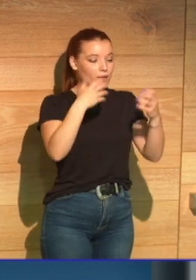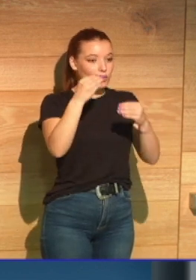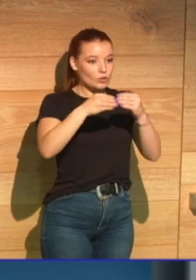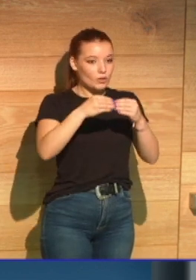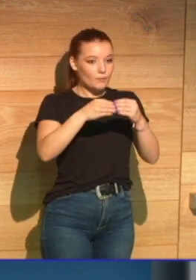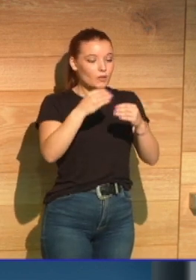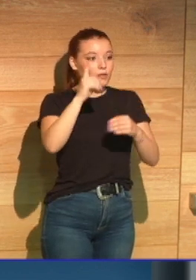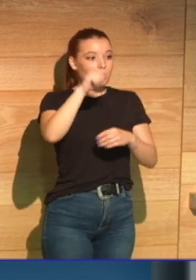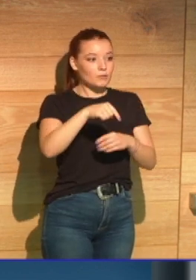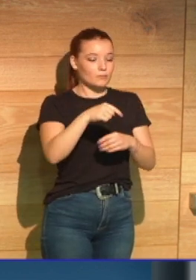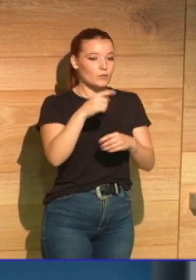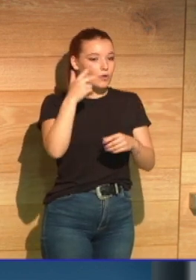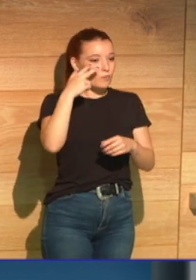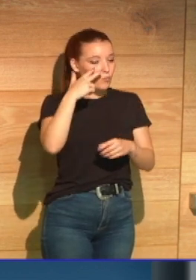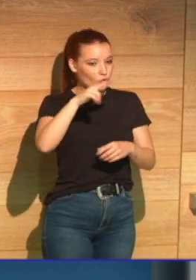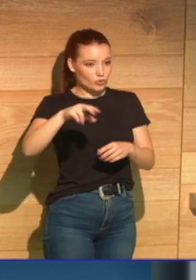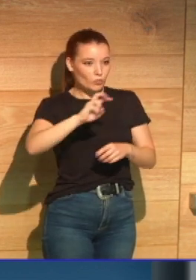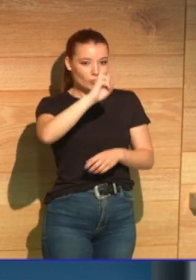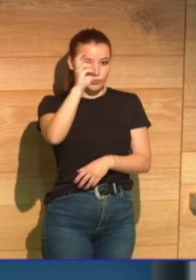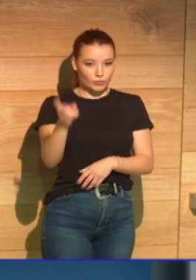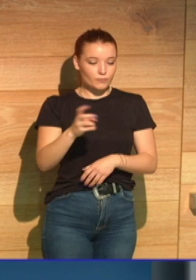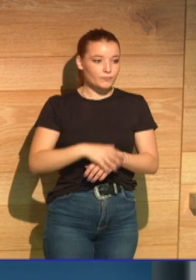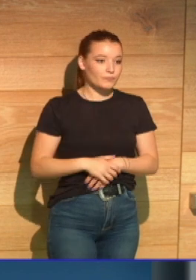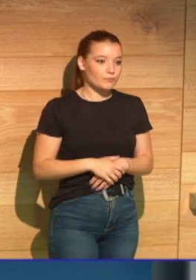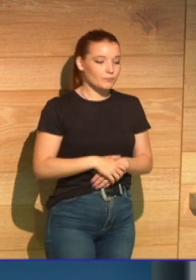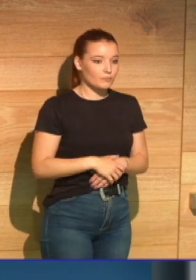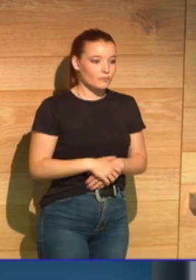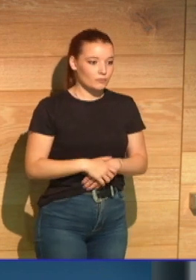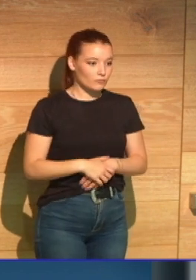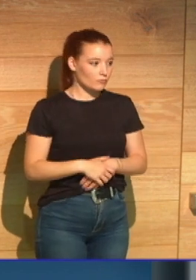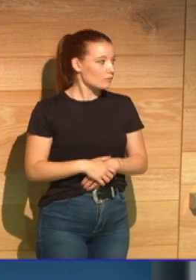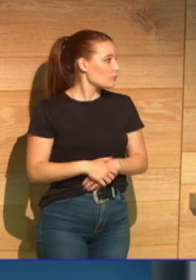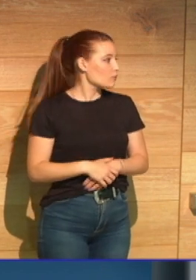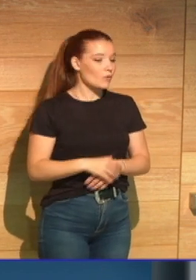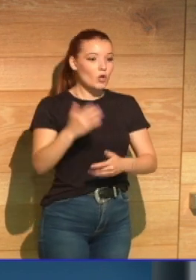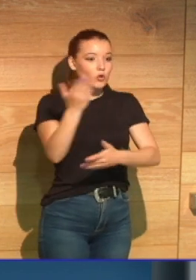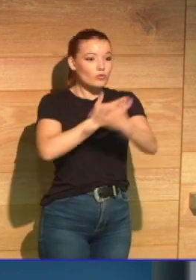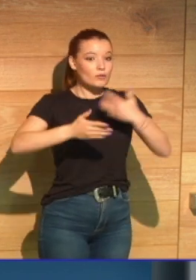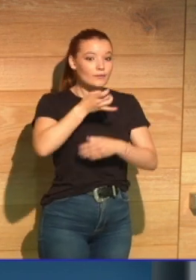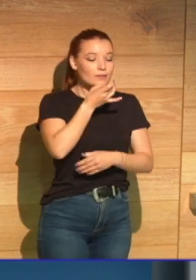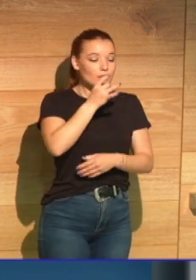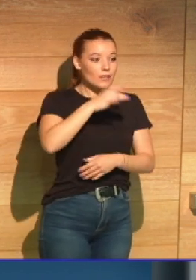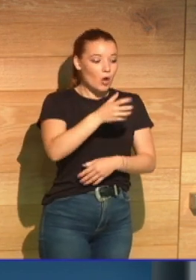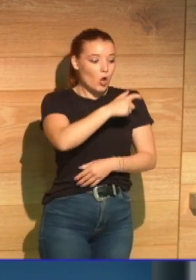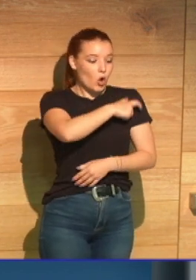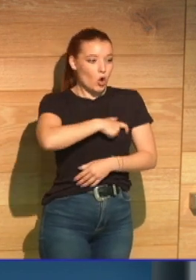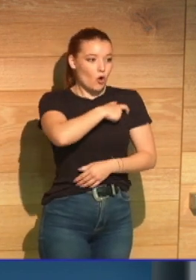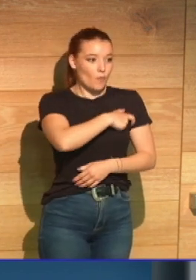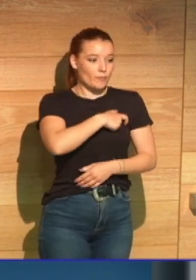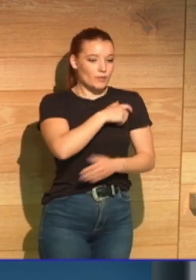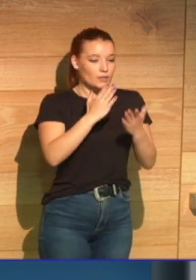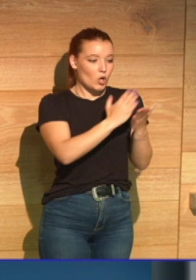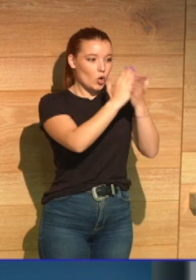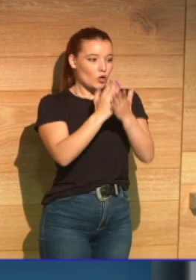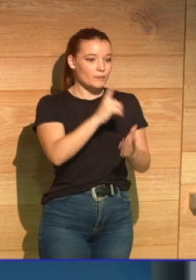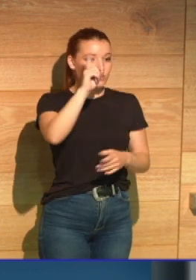Museo del Agua en Quito y el Museo de la Ciudad de Panamá, entre otros. Colabora con diferentes comités académicos y diseña